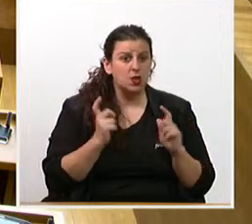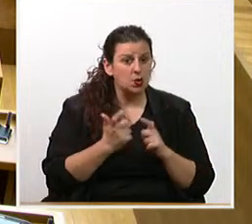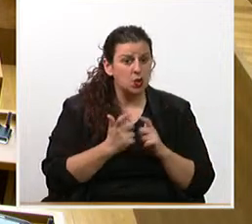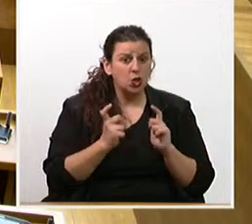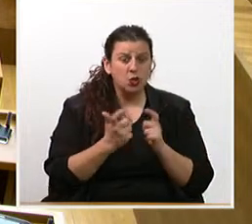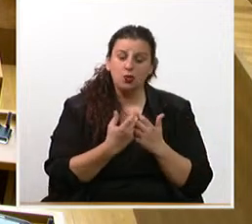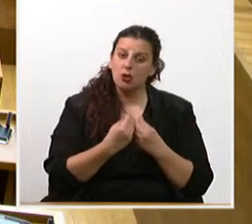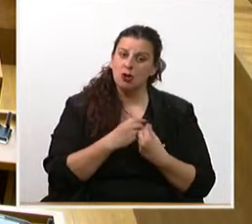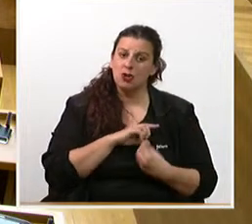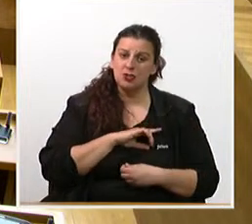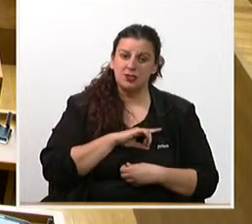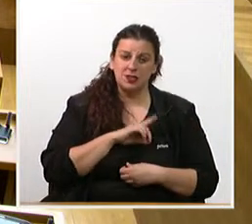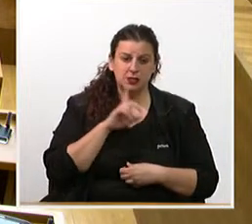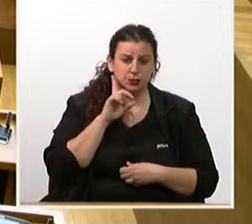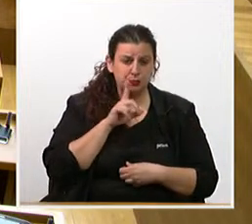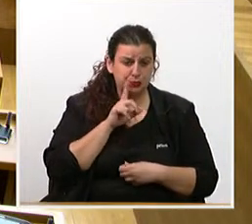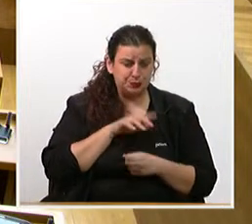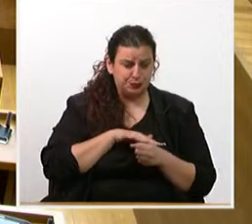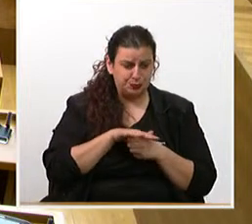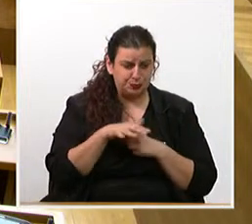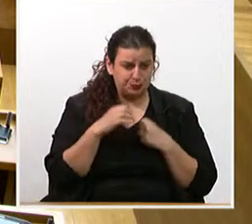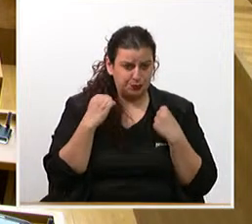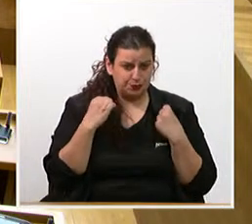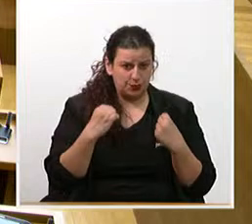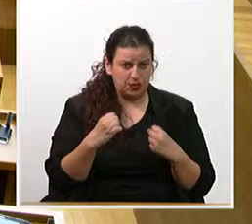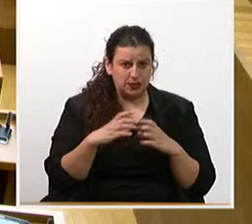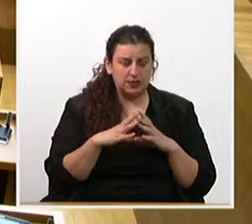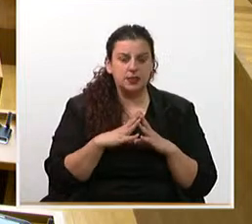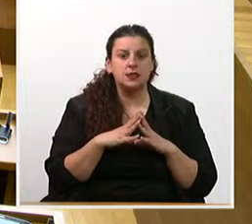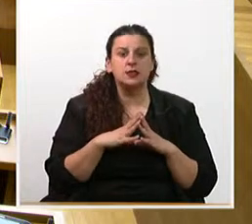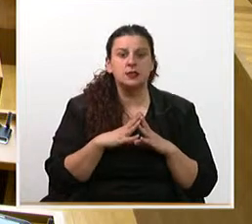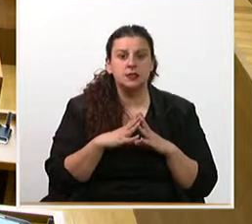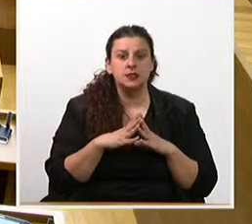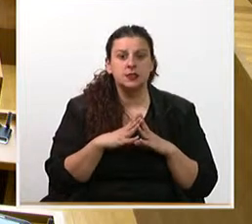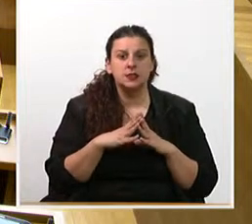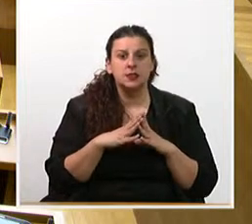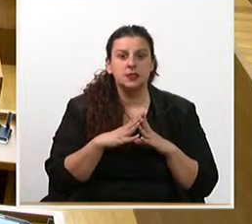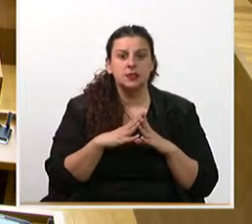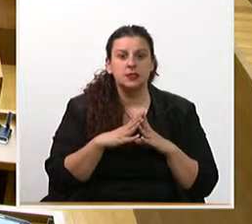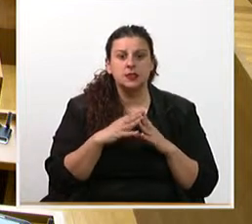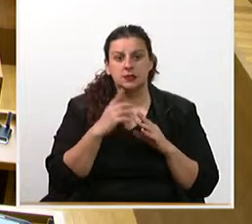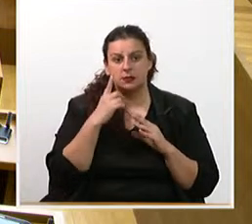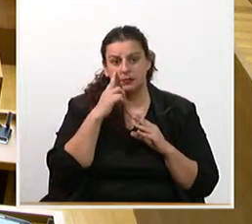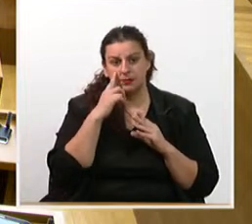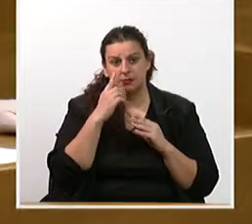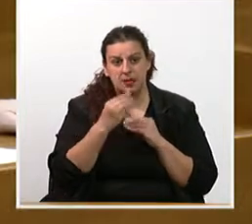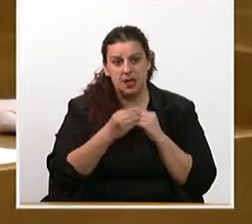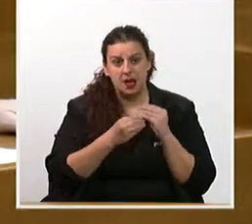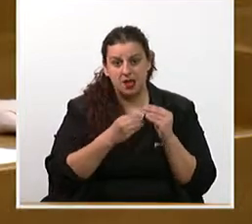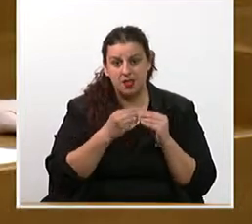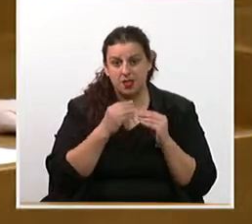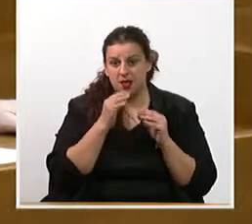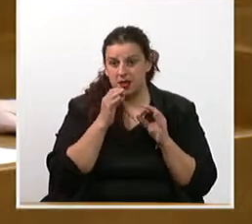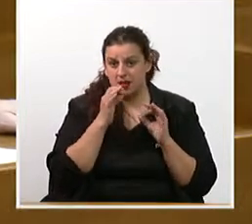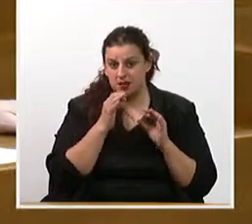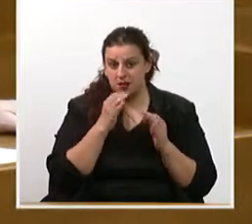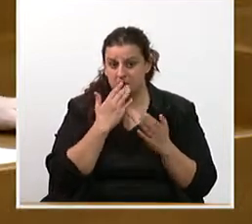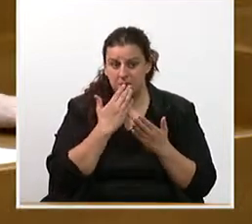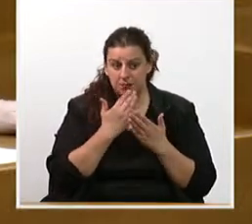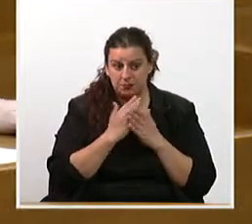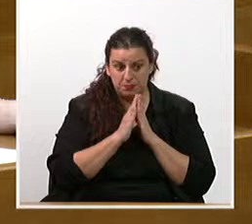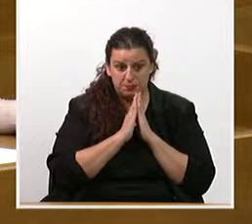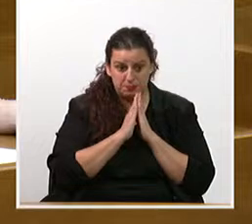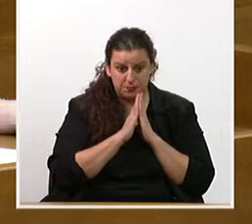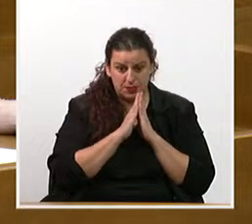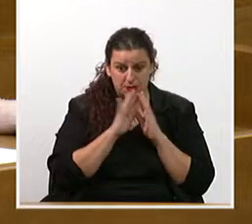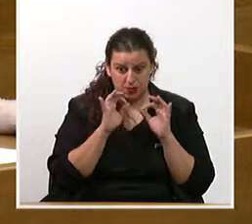los sindicatos y las ides miren lo que tendrían que hacer y ahora mismo y se lo pido en en